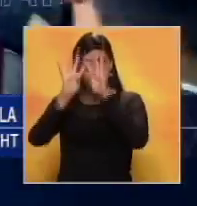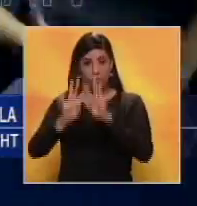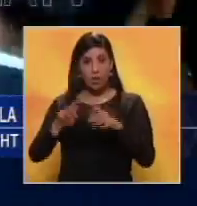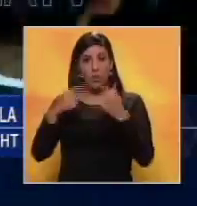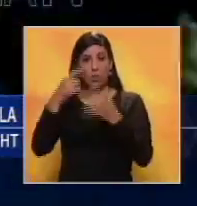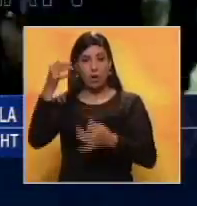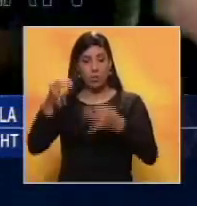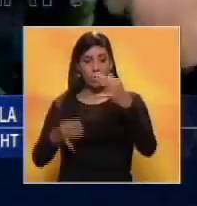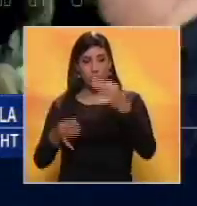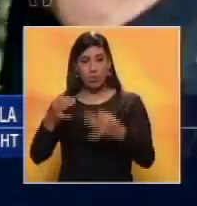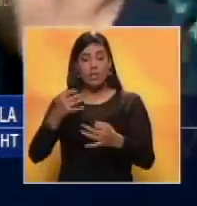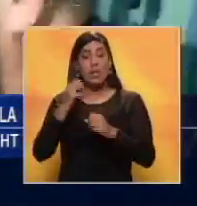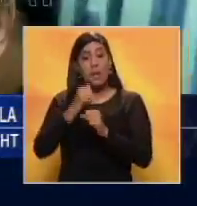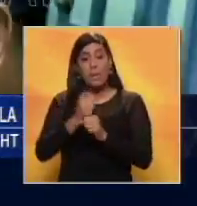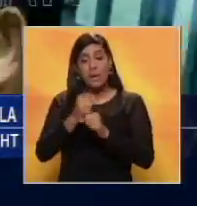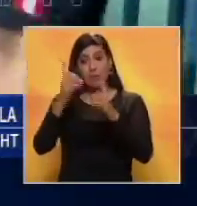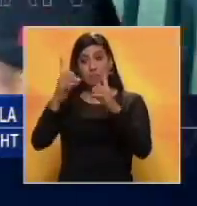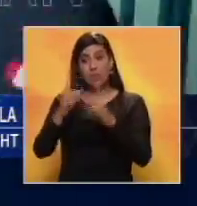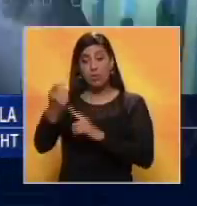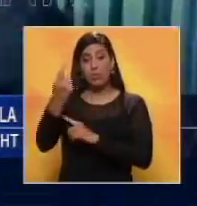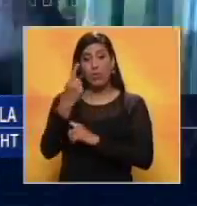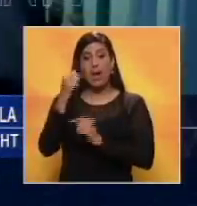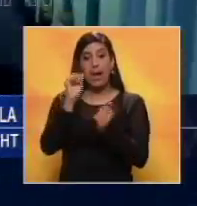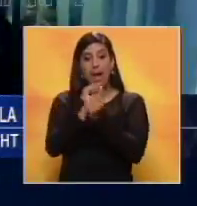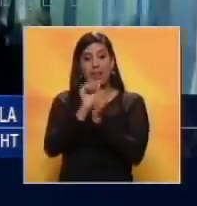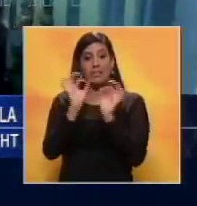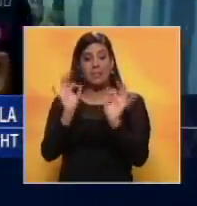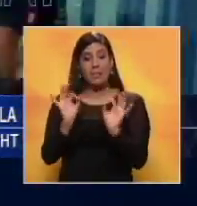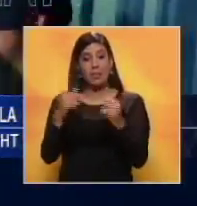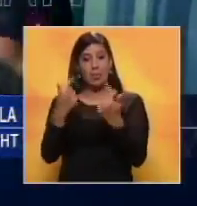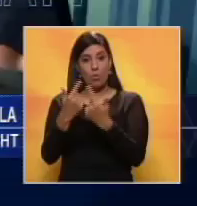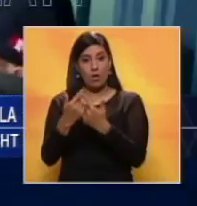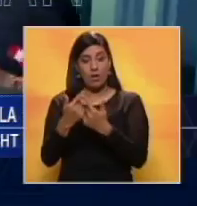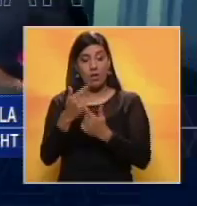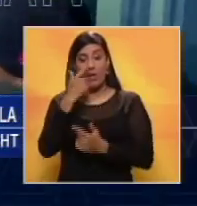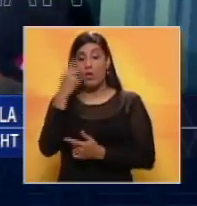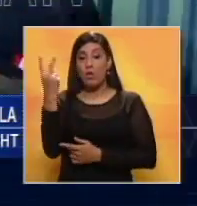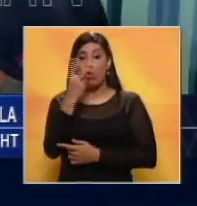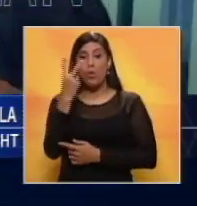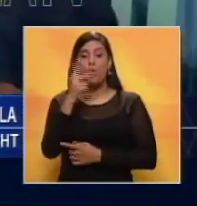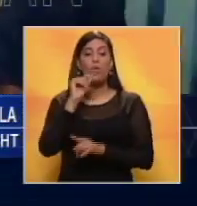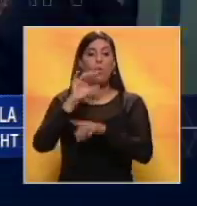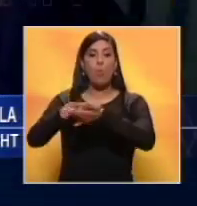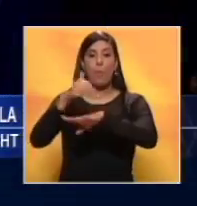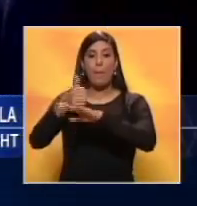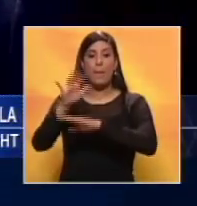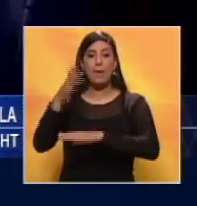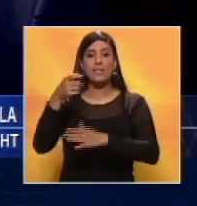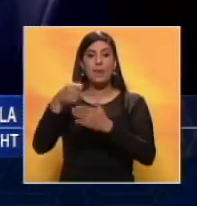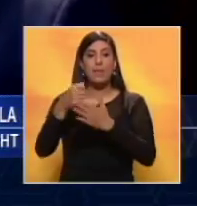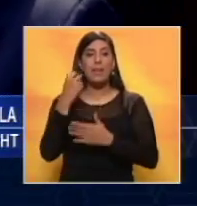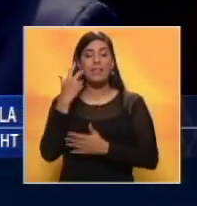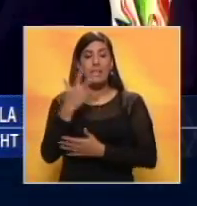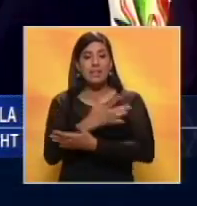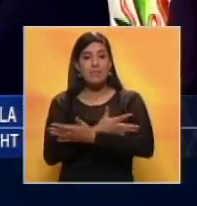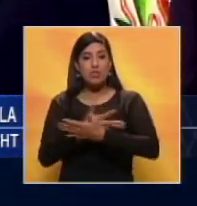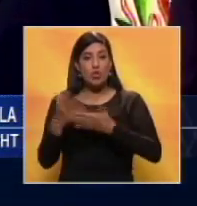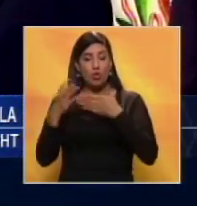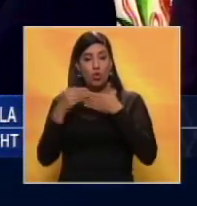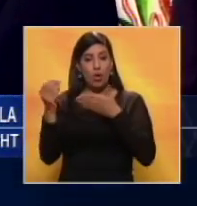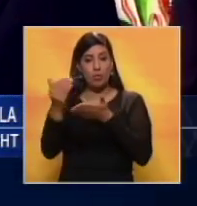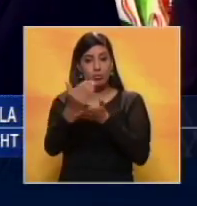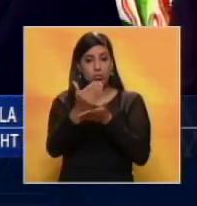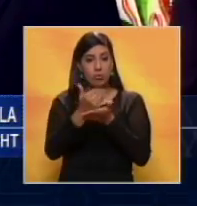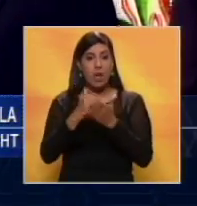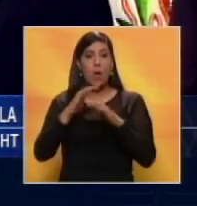sede judicial, donde esperan la designación de una cárcel para su reclusión. Ambos son señalados de haber recibido 3 millones de